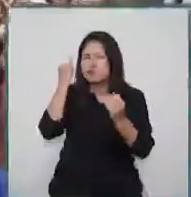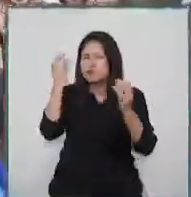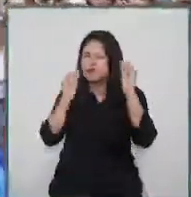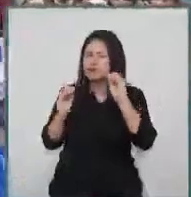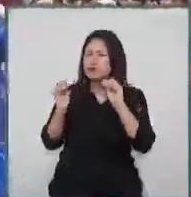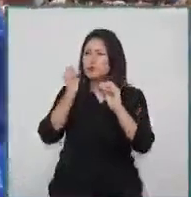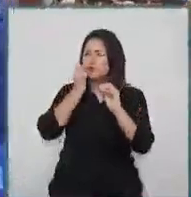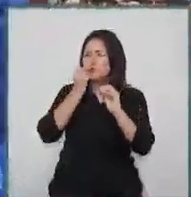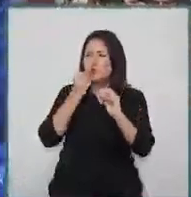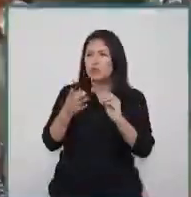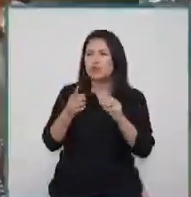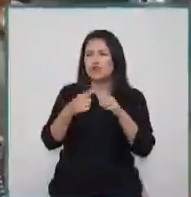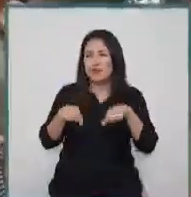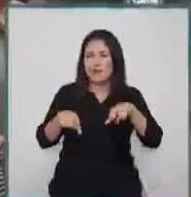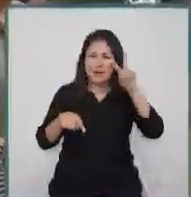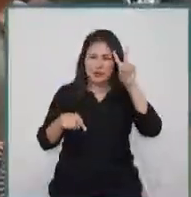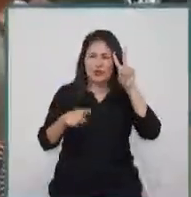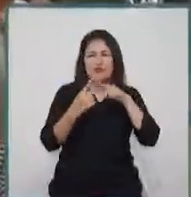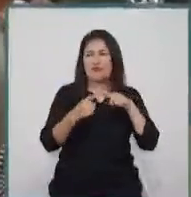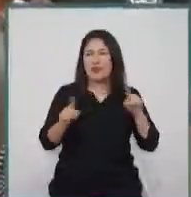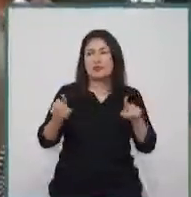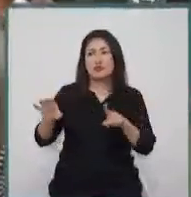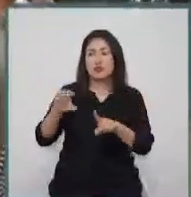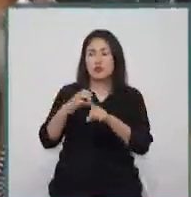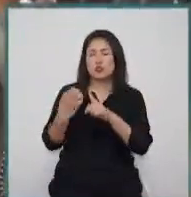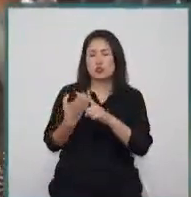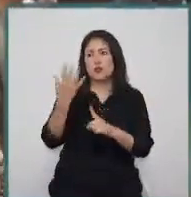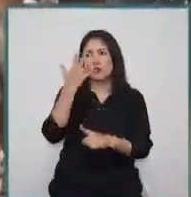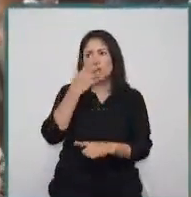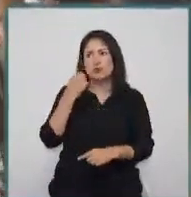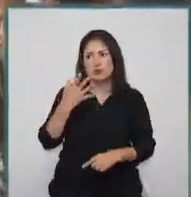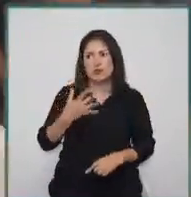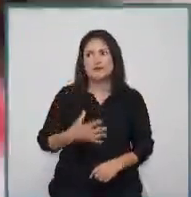son muy lindos, entonces es muy diferente a lo de nosotros. Una